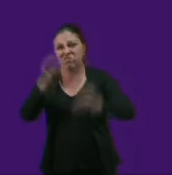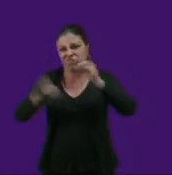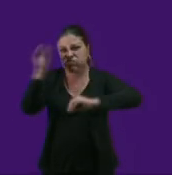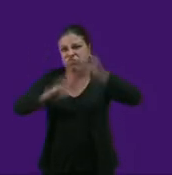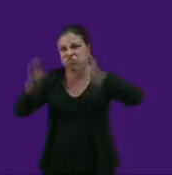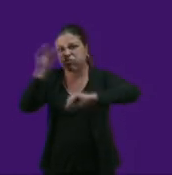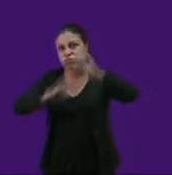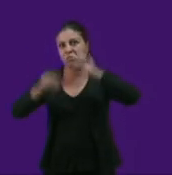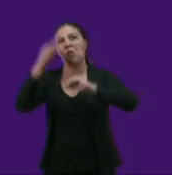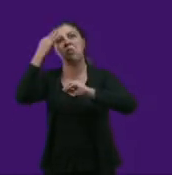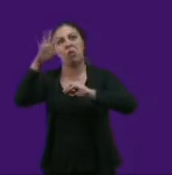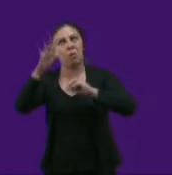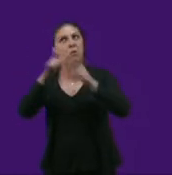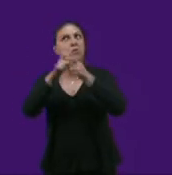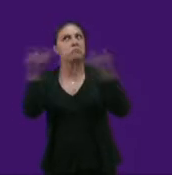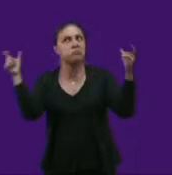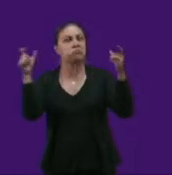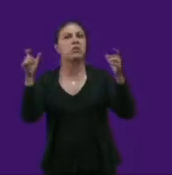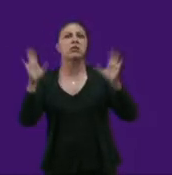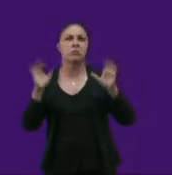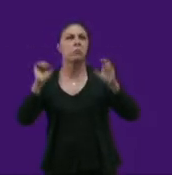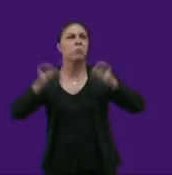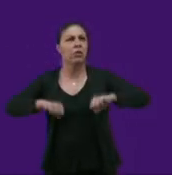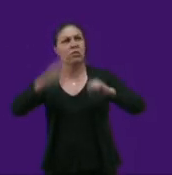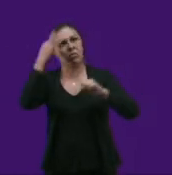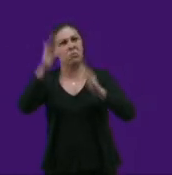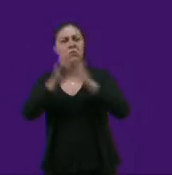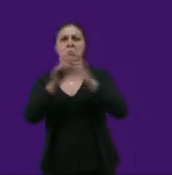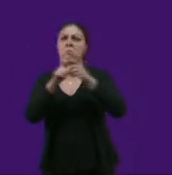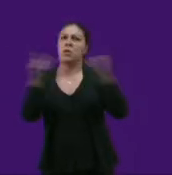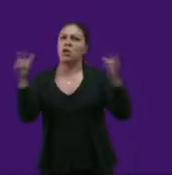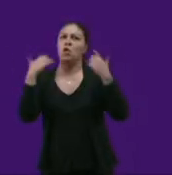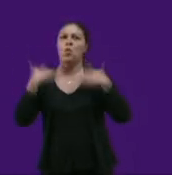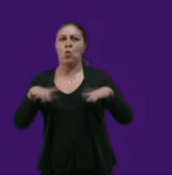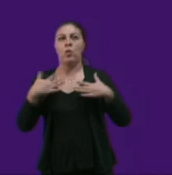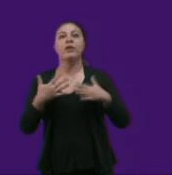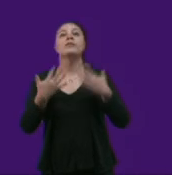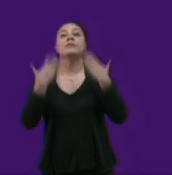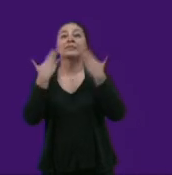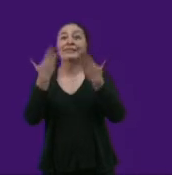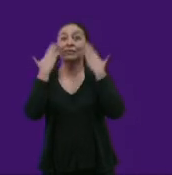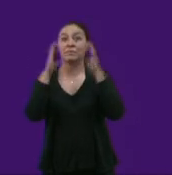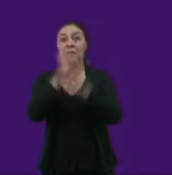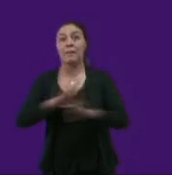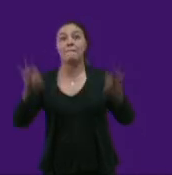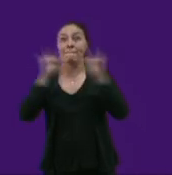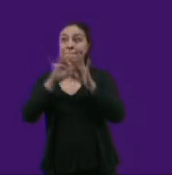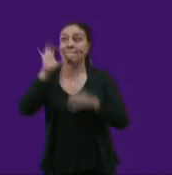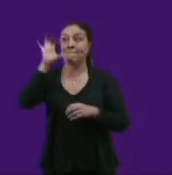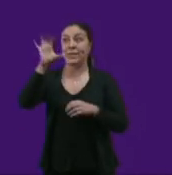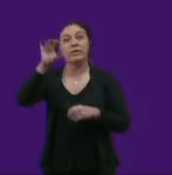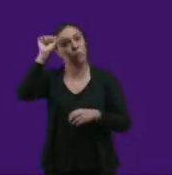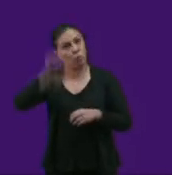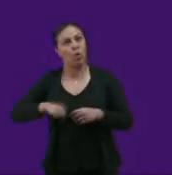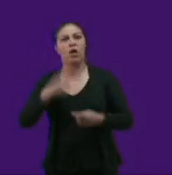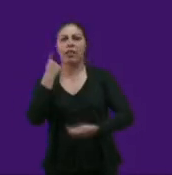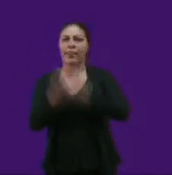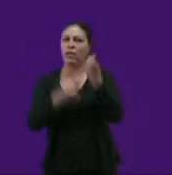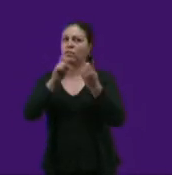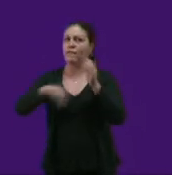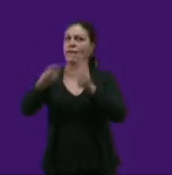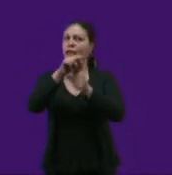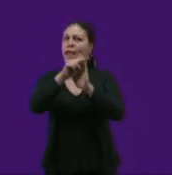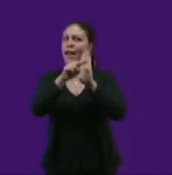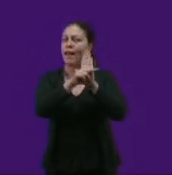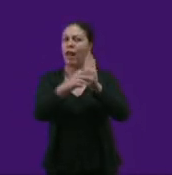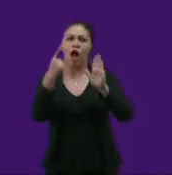muchos más. Y la verdad que es un país donde se pueden hacer negocios, donde hay reglas claras, donde hemos